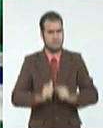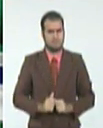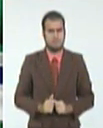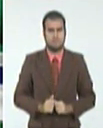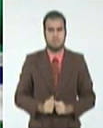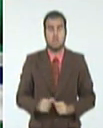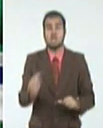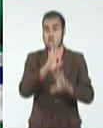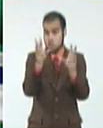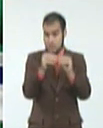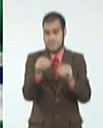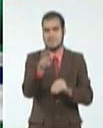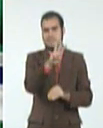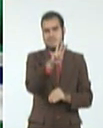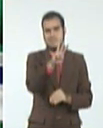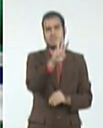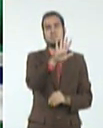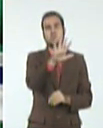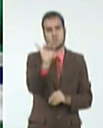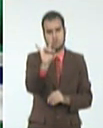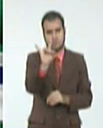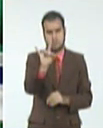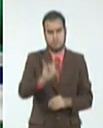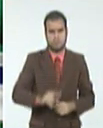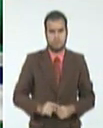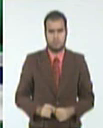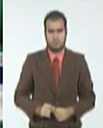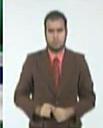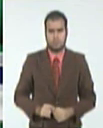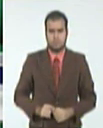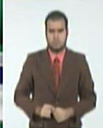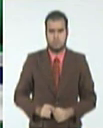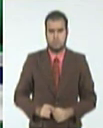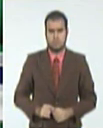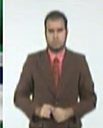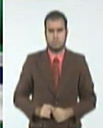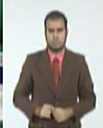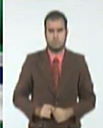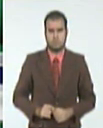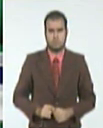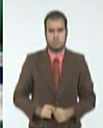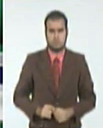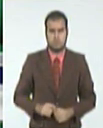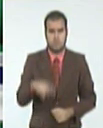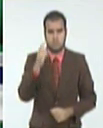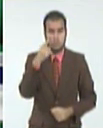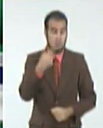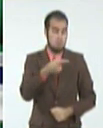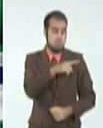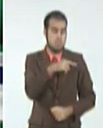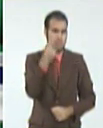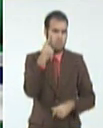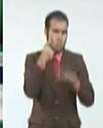359 en el día de ayer, estamos hablando incluso de 48 más que el día anterior,